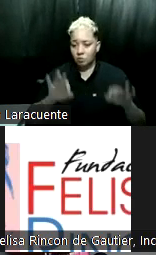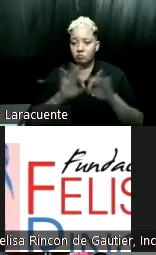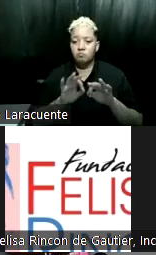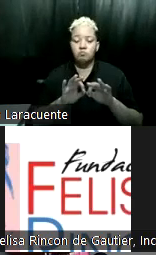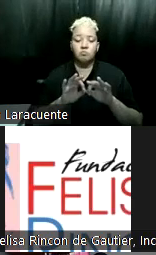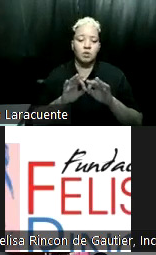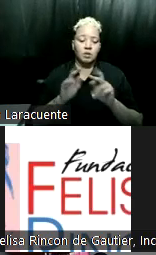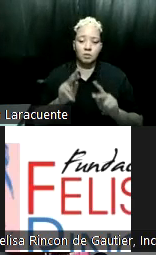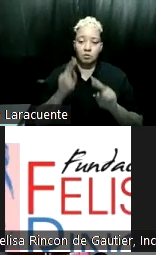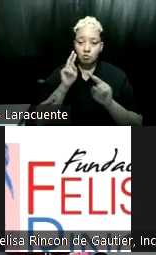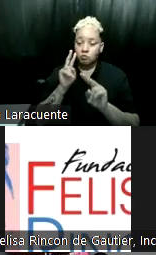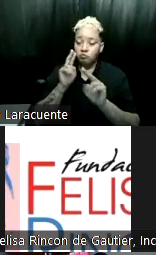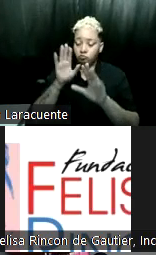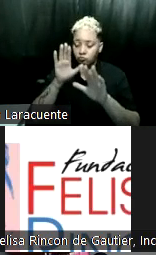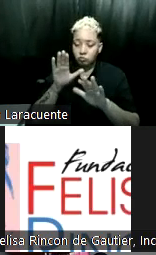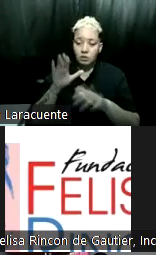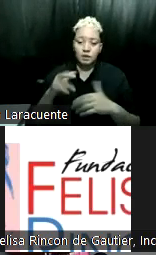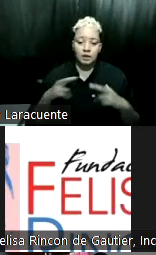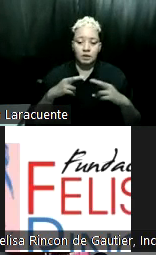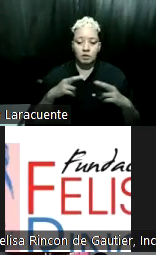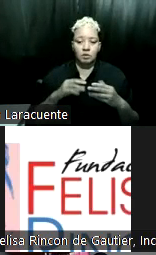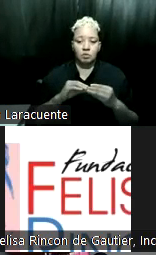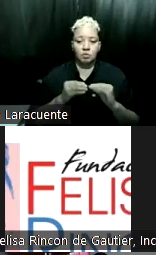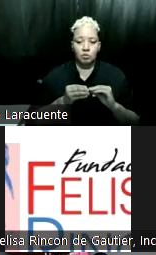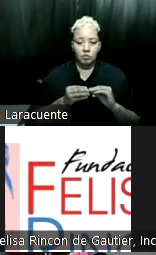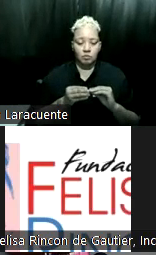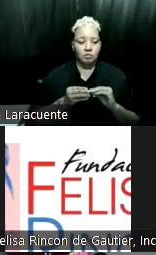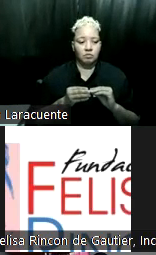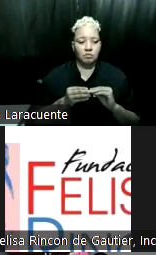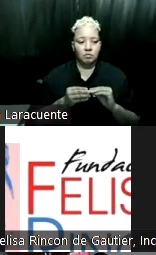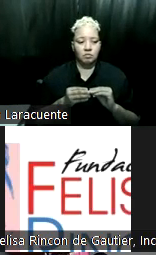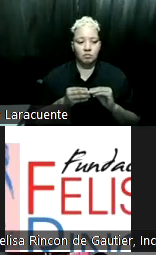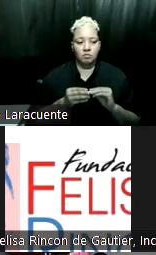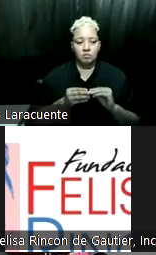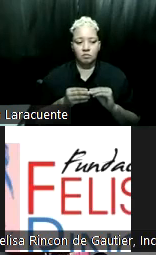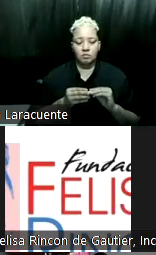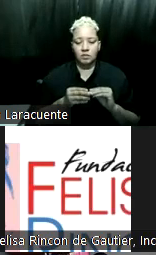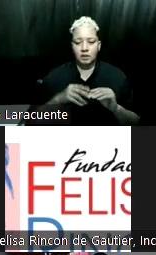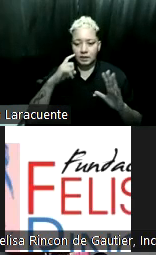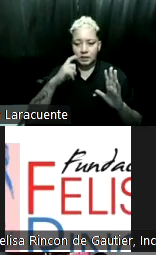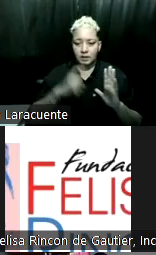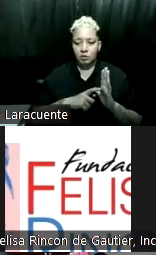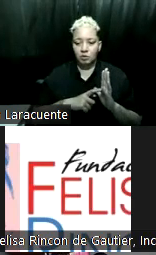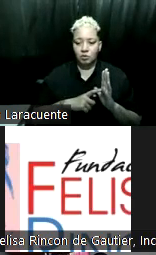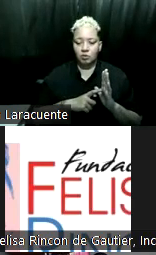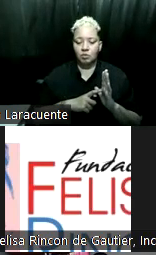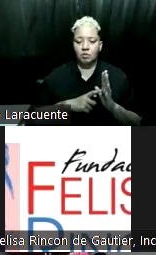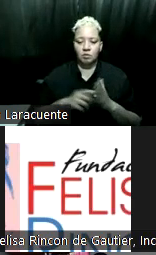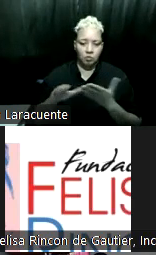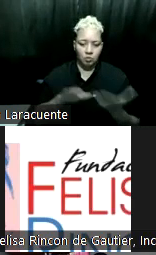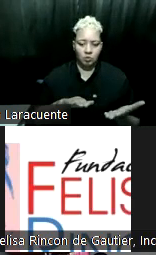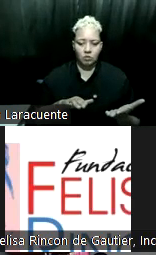reverenciada. Retiraron su número. Se le reconoció, él falleció